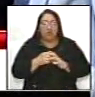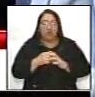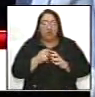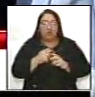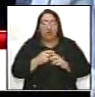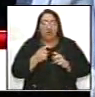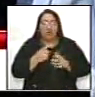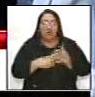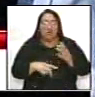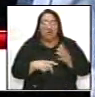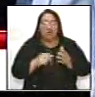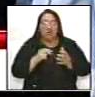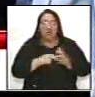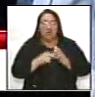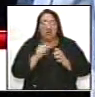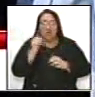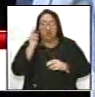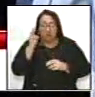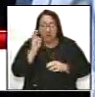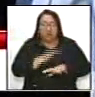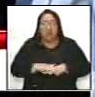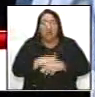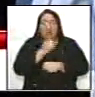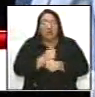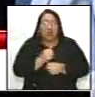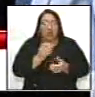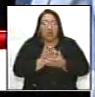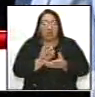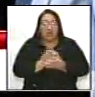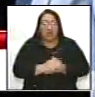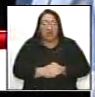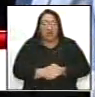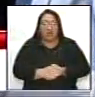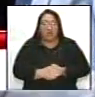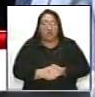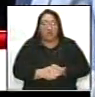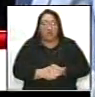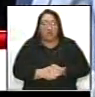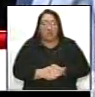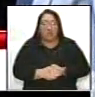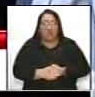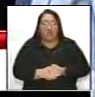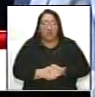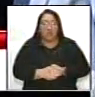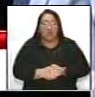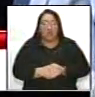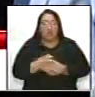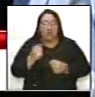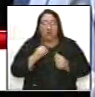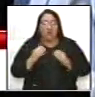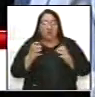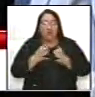que los profesores que laboran en las instituciones educativas de educación básica regular administrados por el